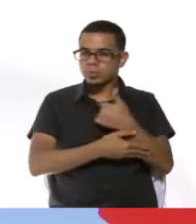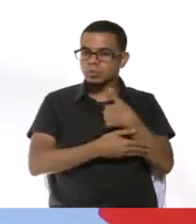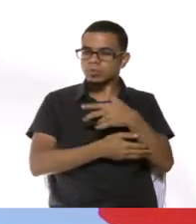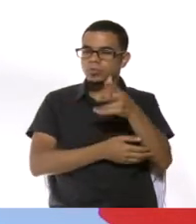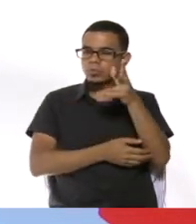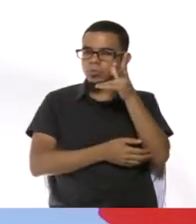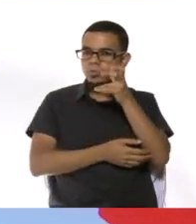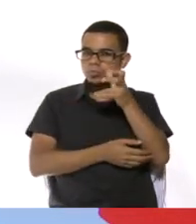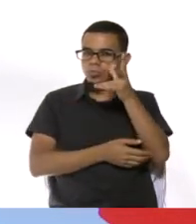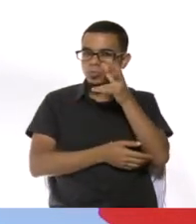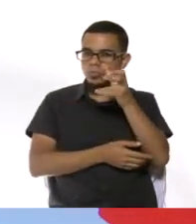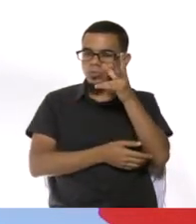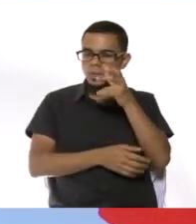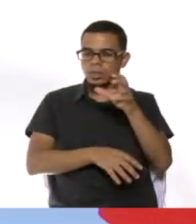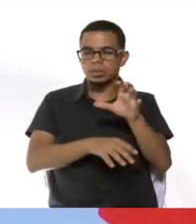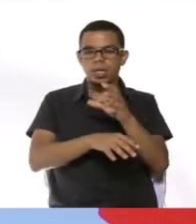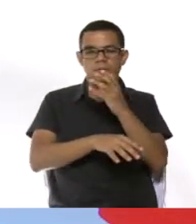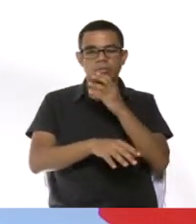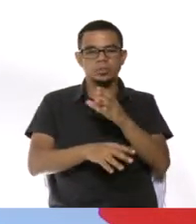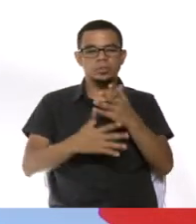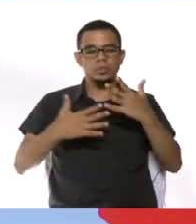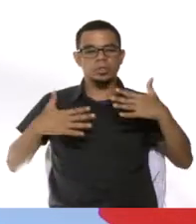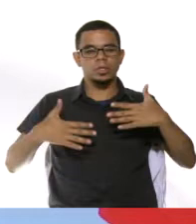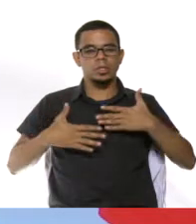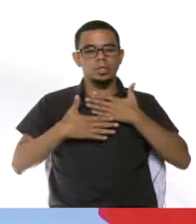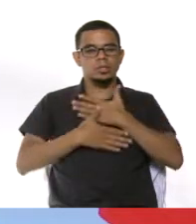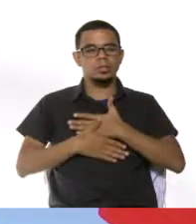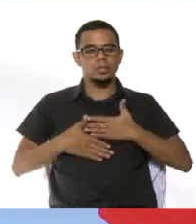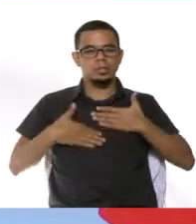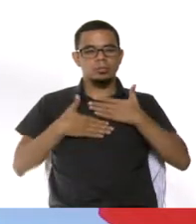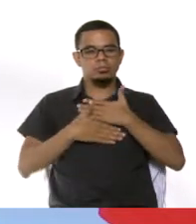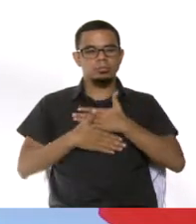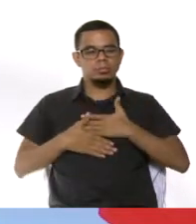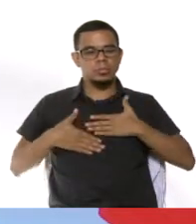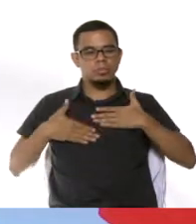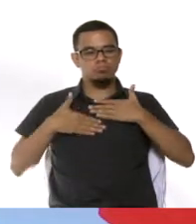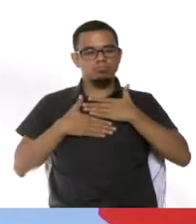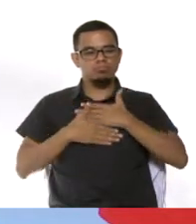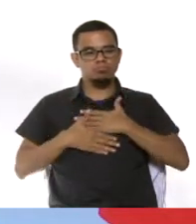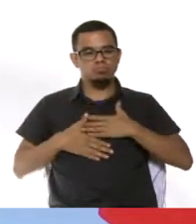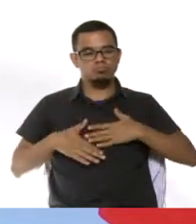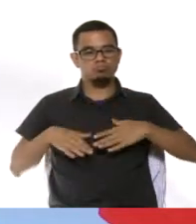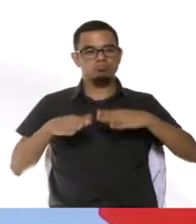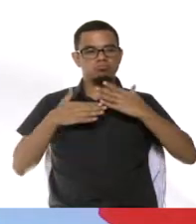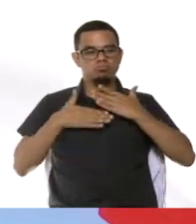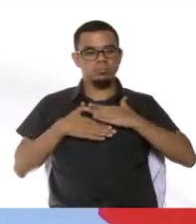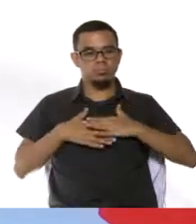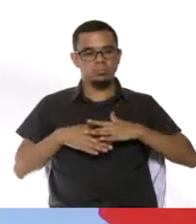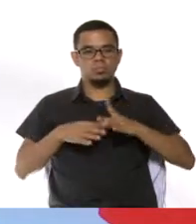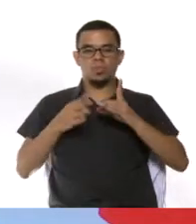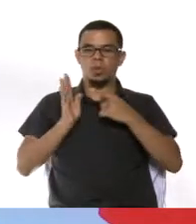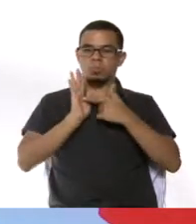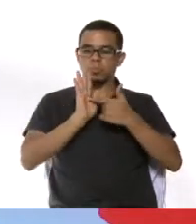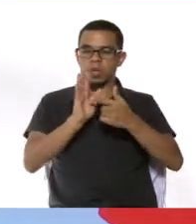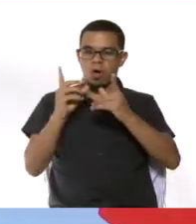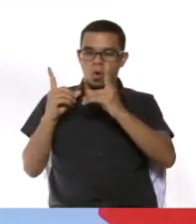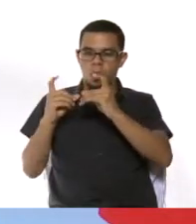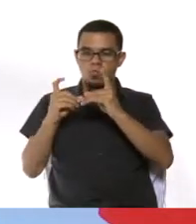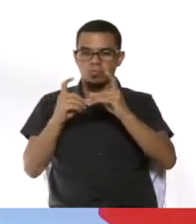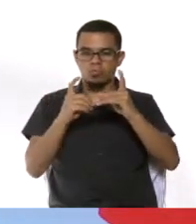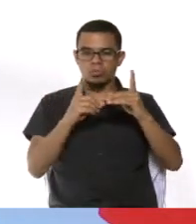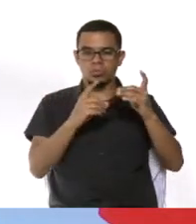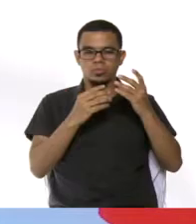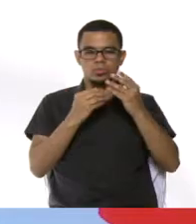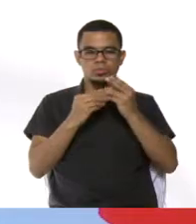de relajación. En esta oportunidad voy a hacer el uso de mi celular, donde voy a colocar una